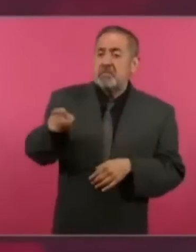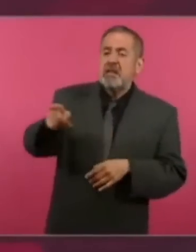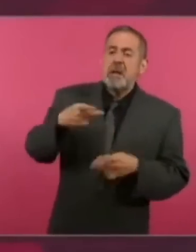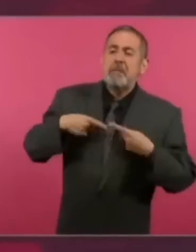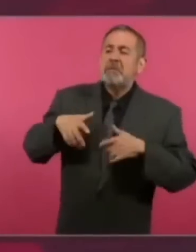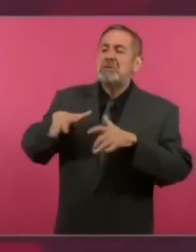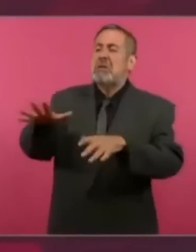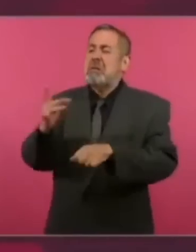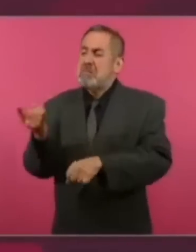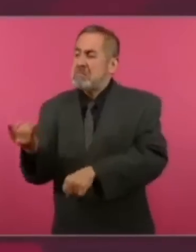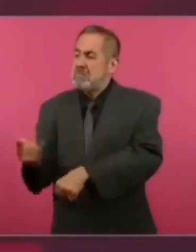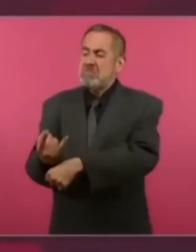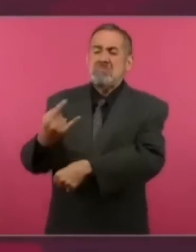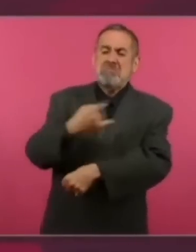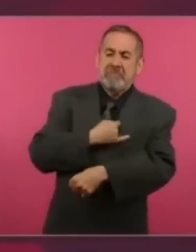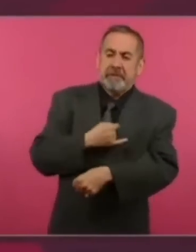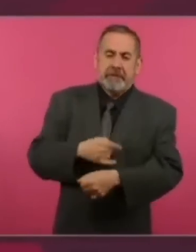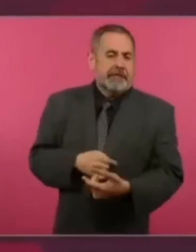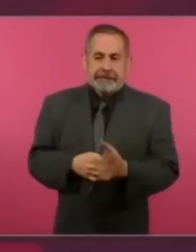No.